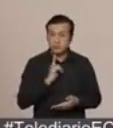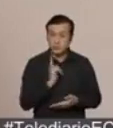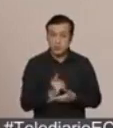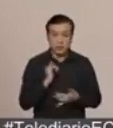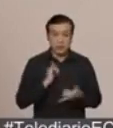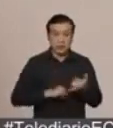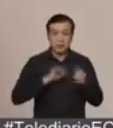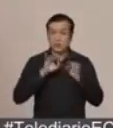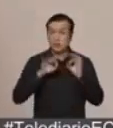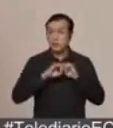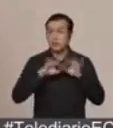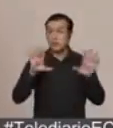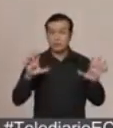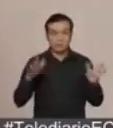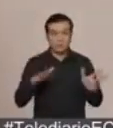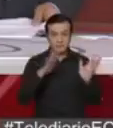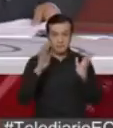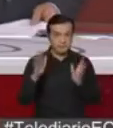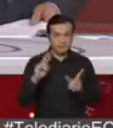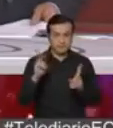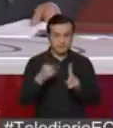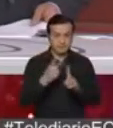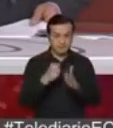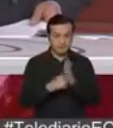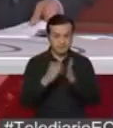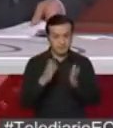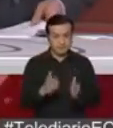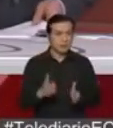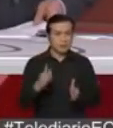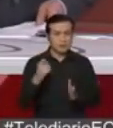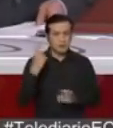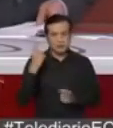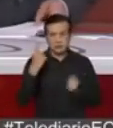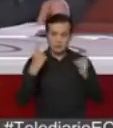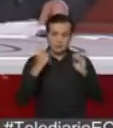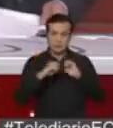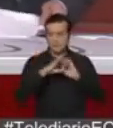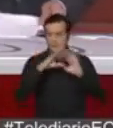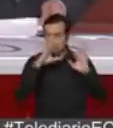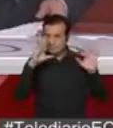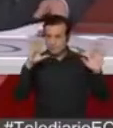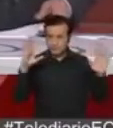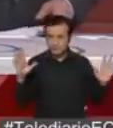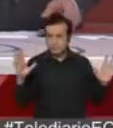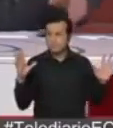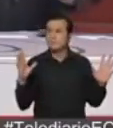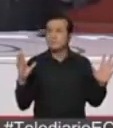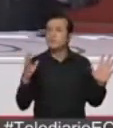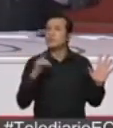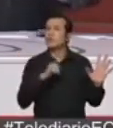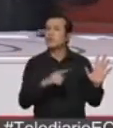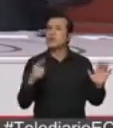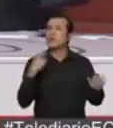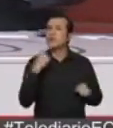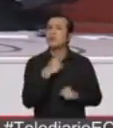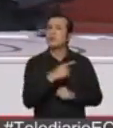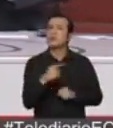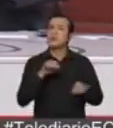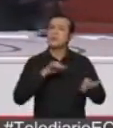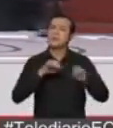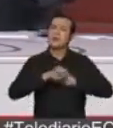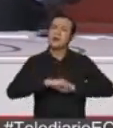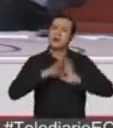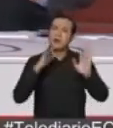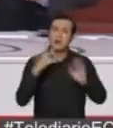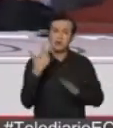se transmite a través de los alimentos. Viceministro, para tener una mayor y mejor comprensión de este tema, usted ha mencionado y aclarado que no son